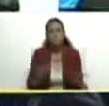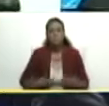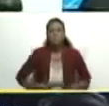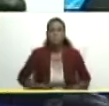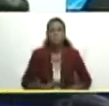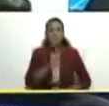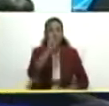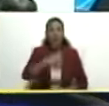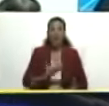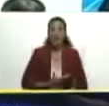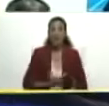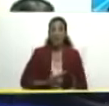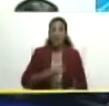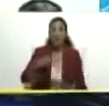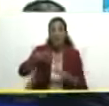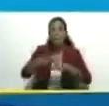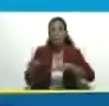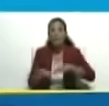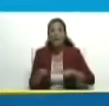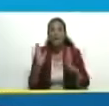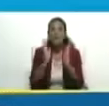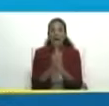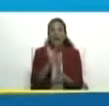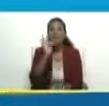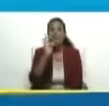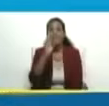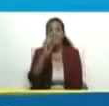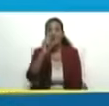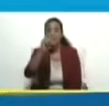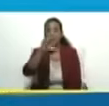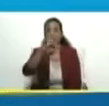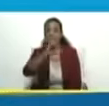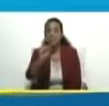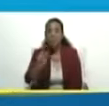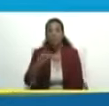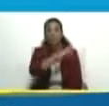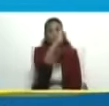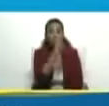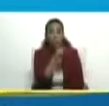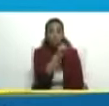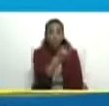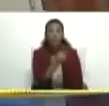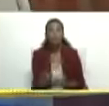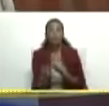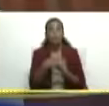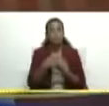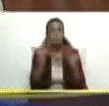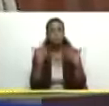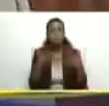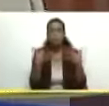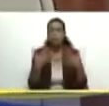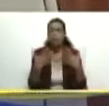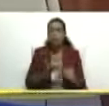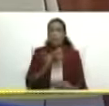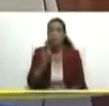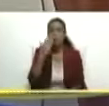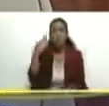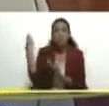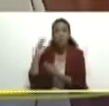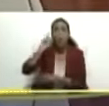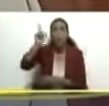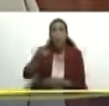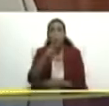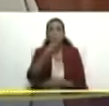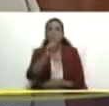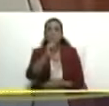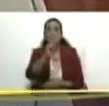y el alcalde del municipio San Francisco, allá en el Zulia, caluroso municipio, Gustavo